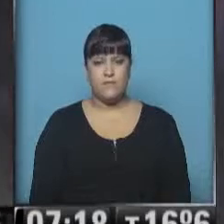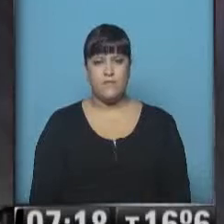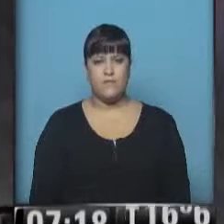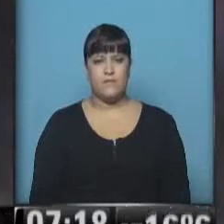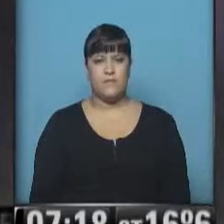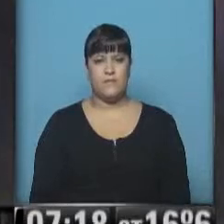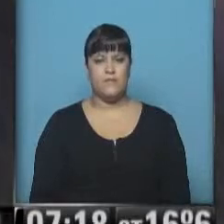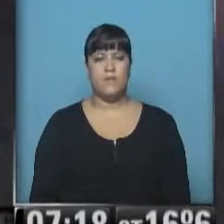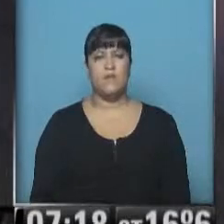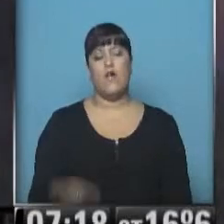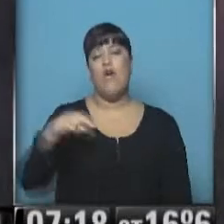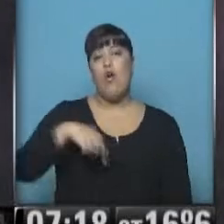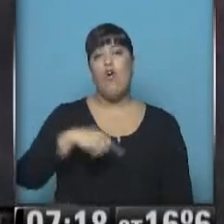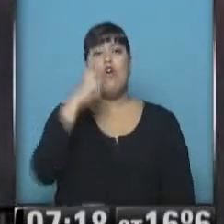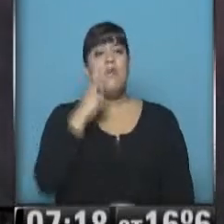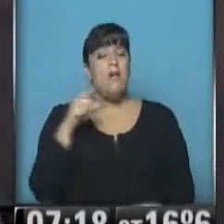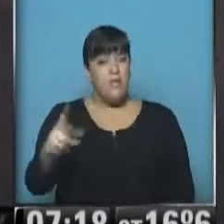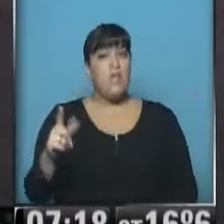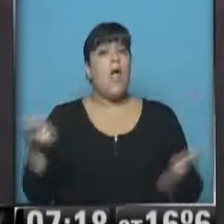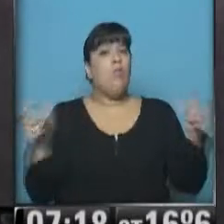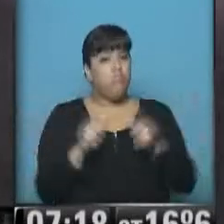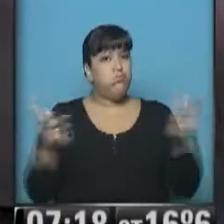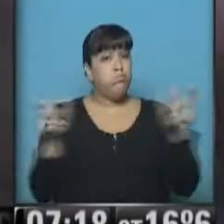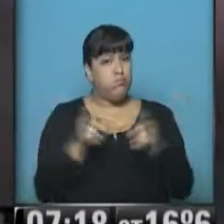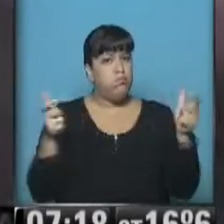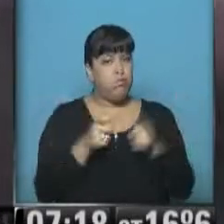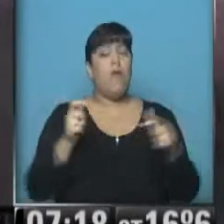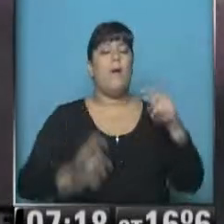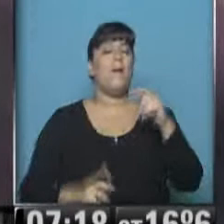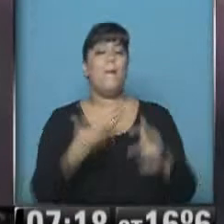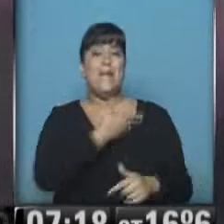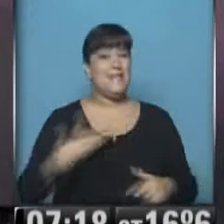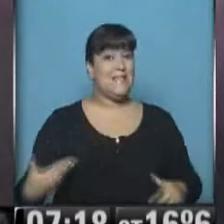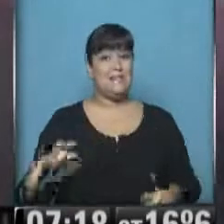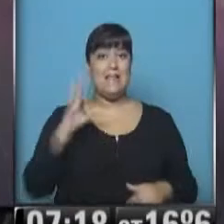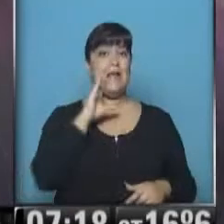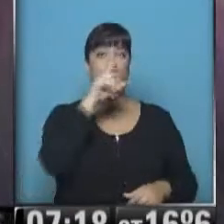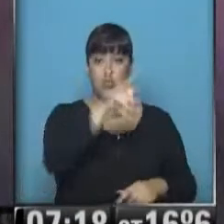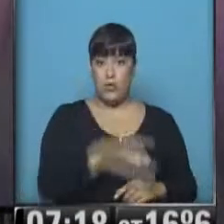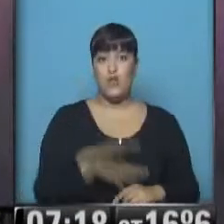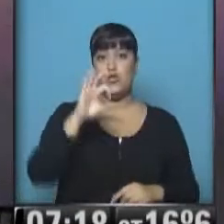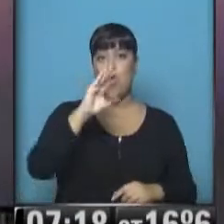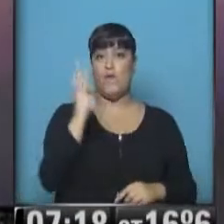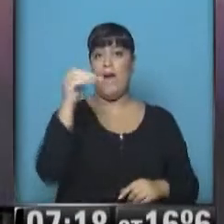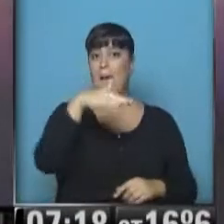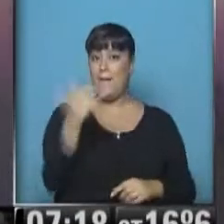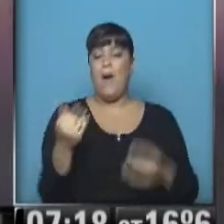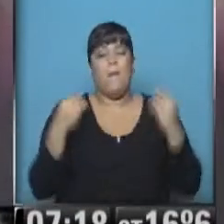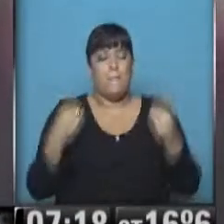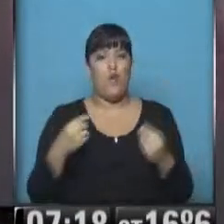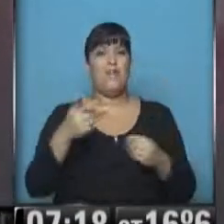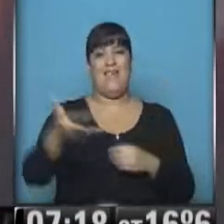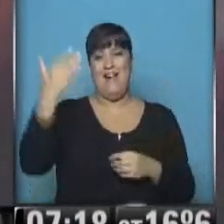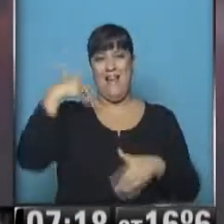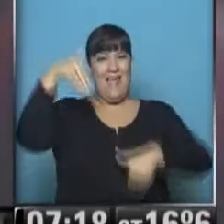Bueno, hoy es un día de reuniones para el presidente de Estados Unidos, Barack Obama, porque citó, después de la